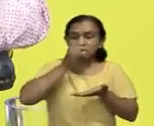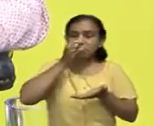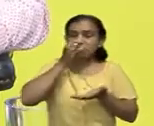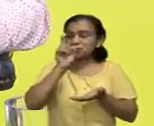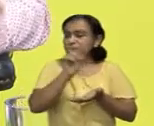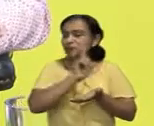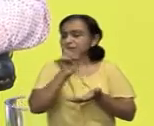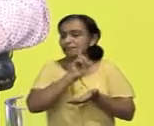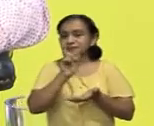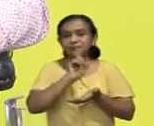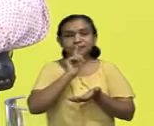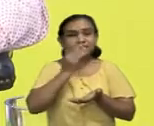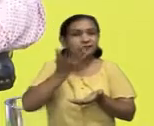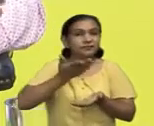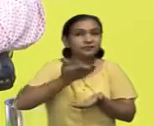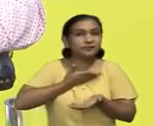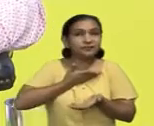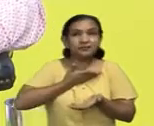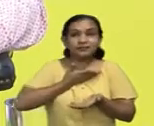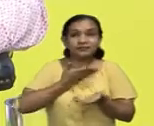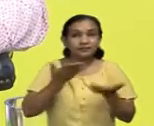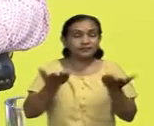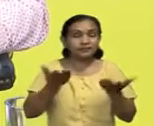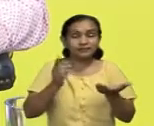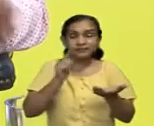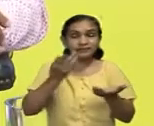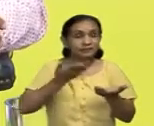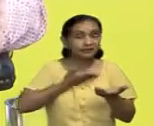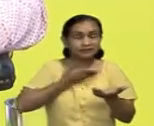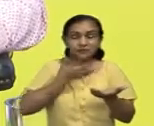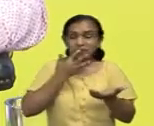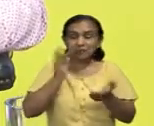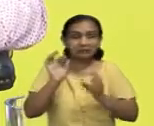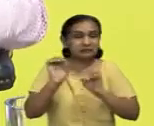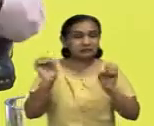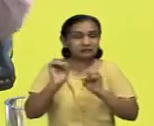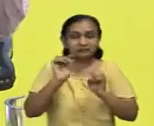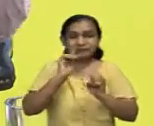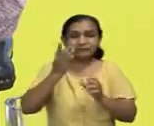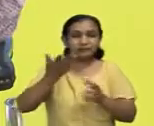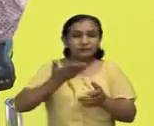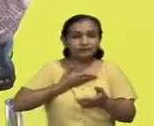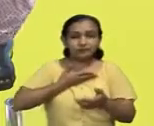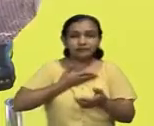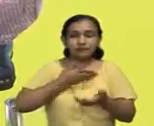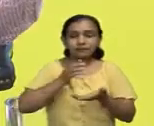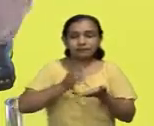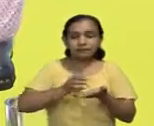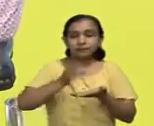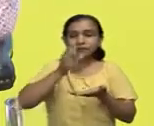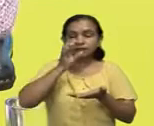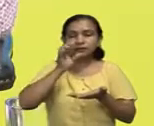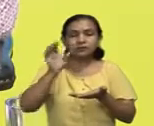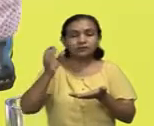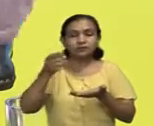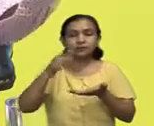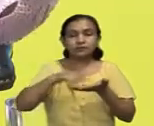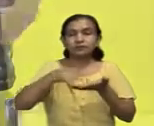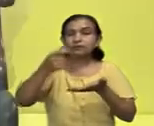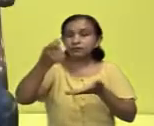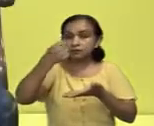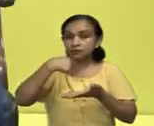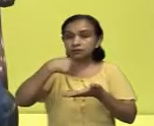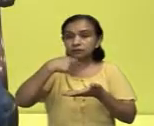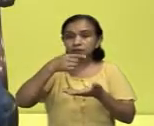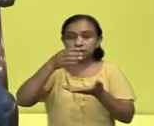en las unidades de salud porque sí, el por, no tiene sabor, pues. ¿Qué tan efectivo es ese suero que venden en la farmacia, que viene